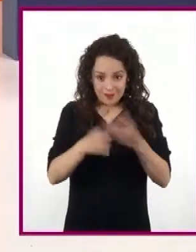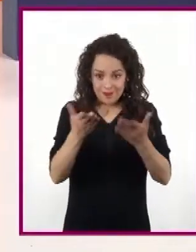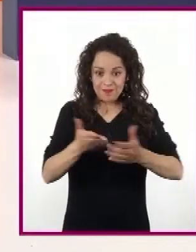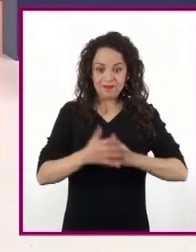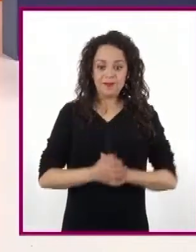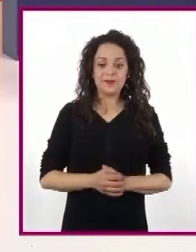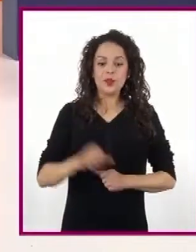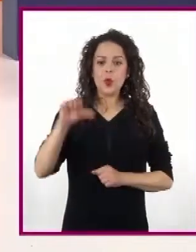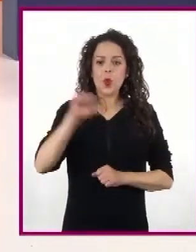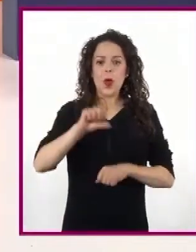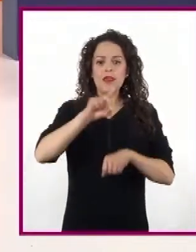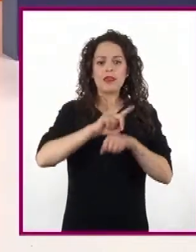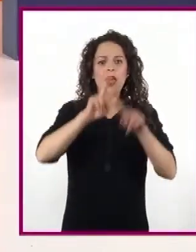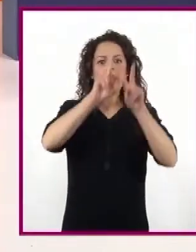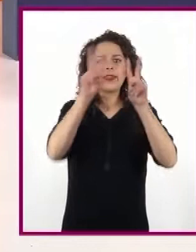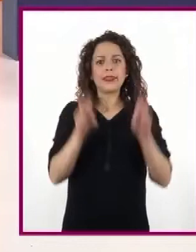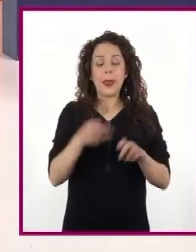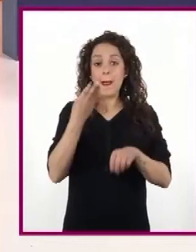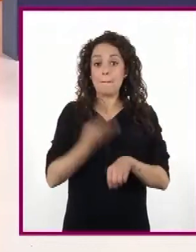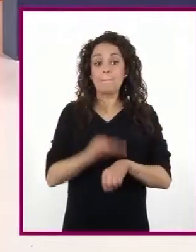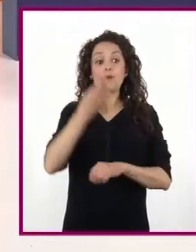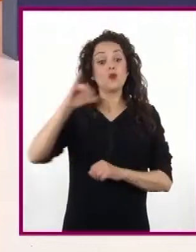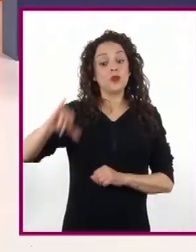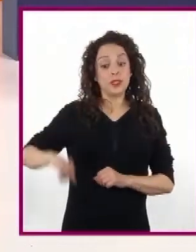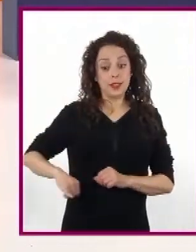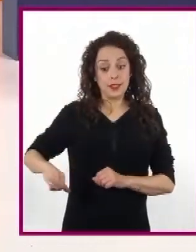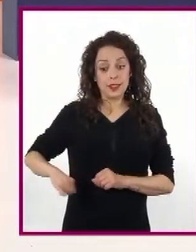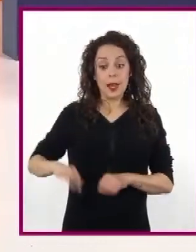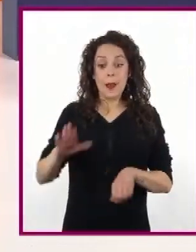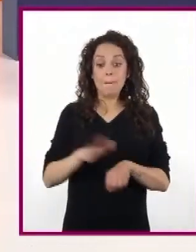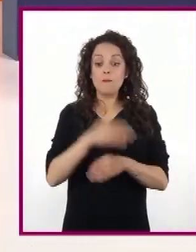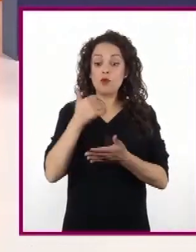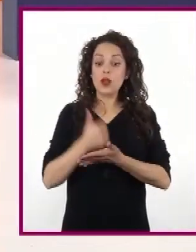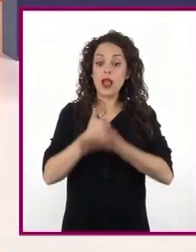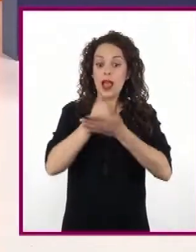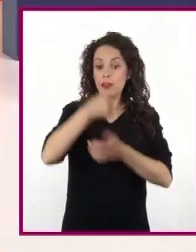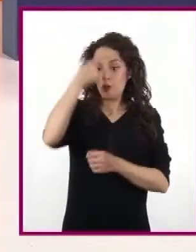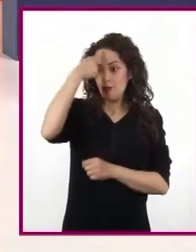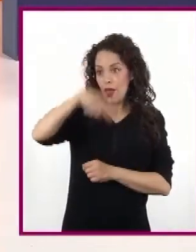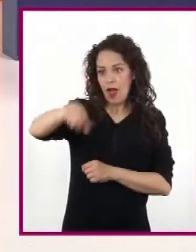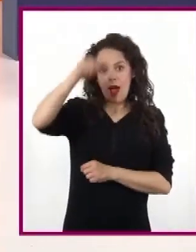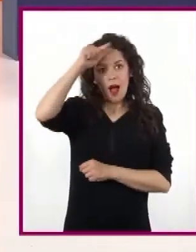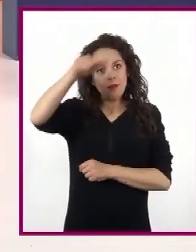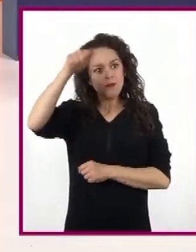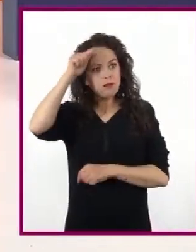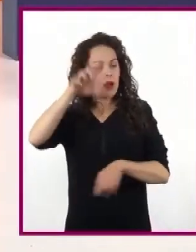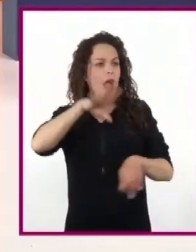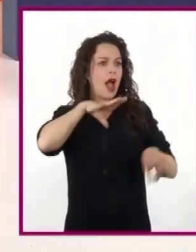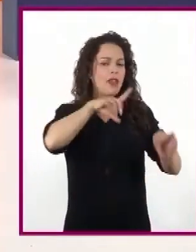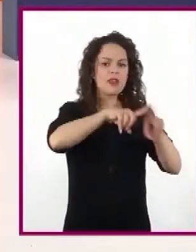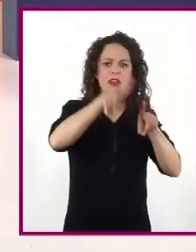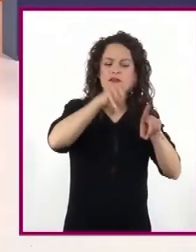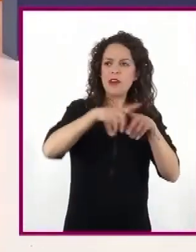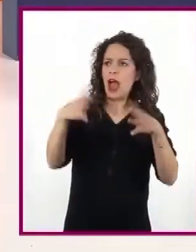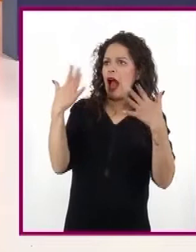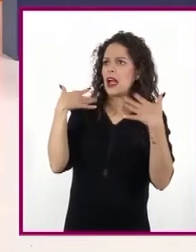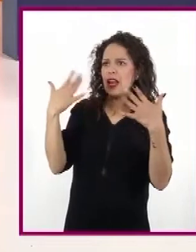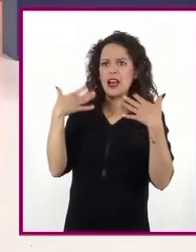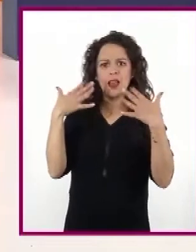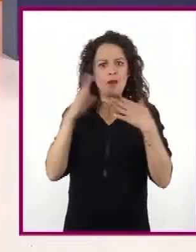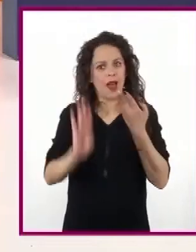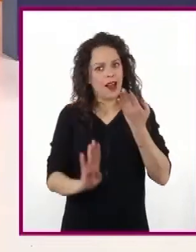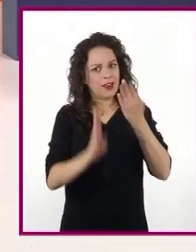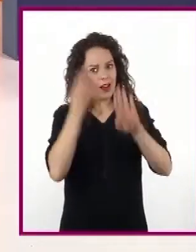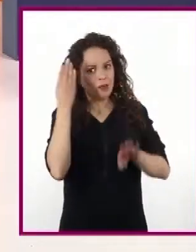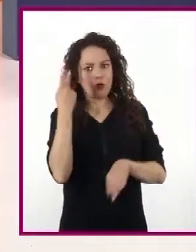El tema de hoy es muy interesante, pues nos ayuda a distinguir los tipos de climas en el mundo, sus características